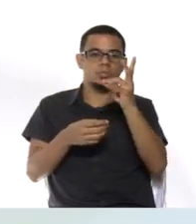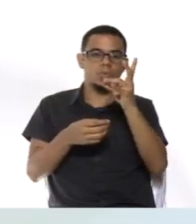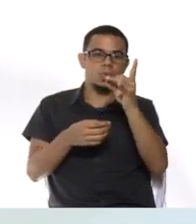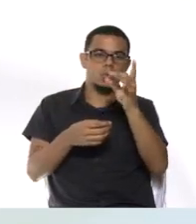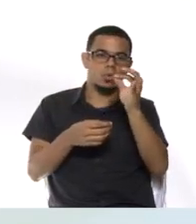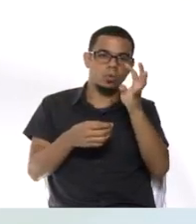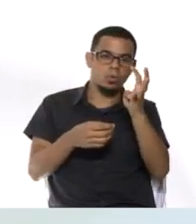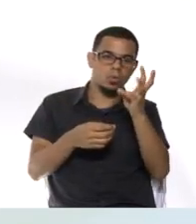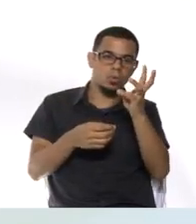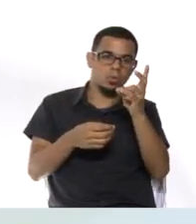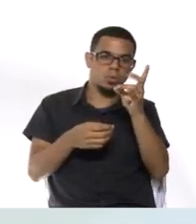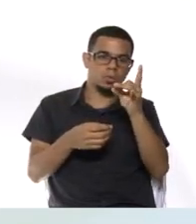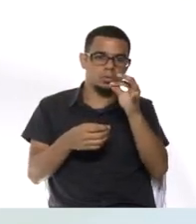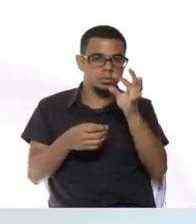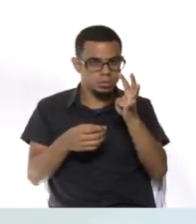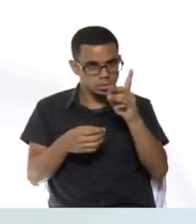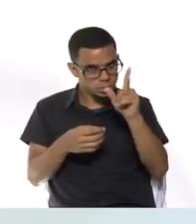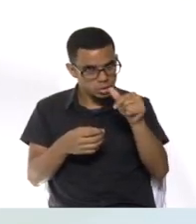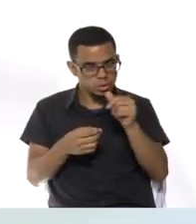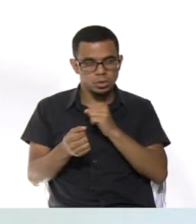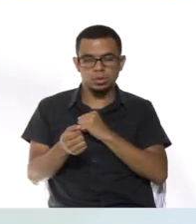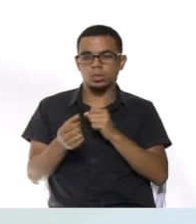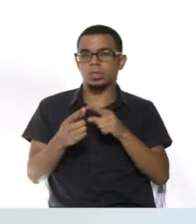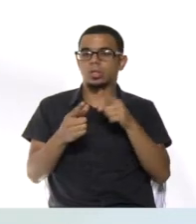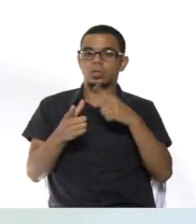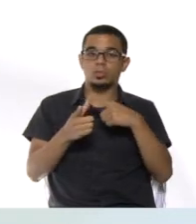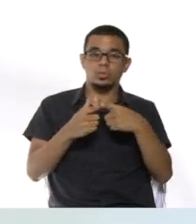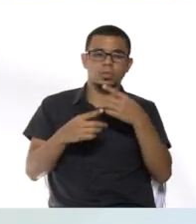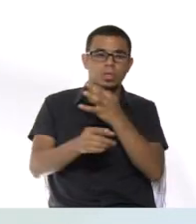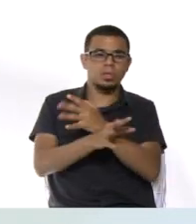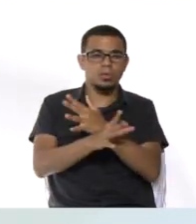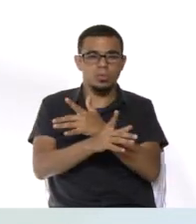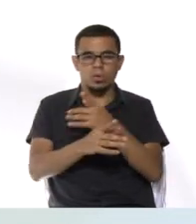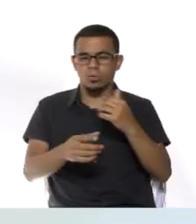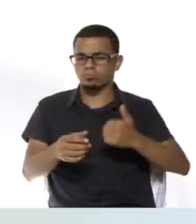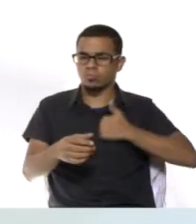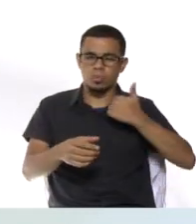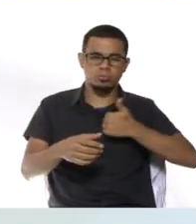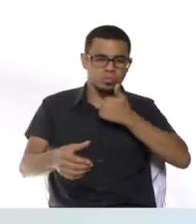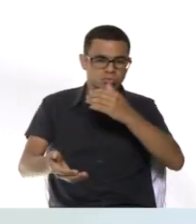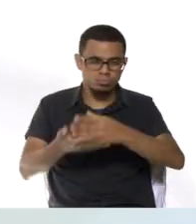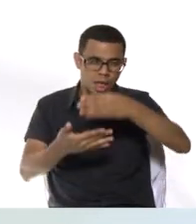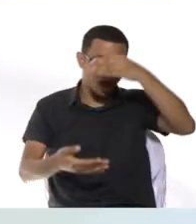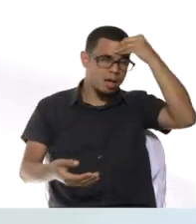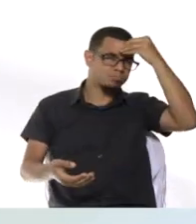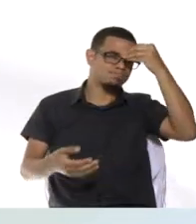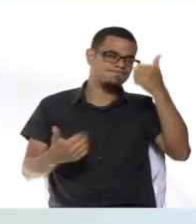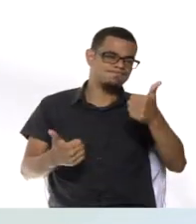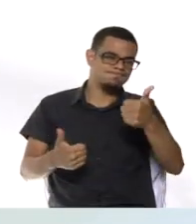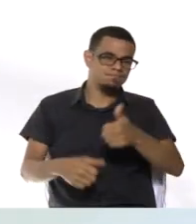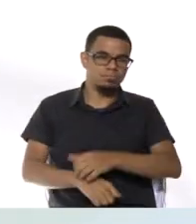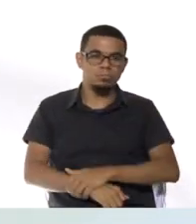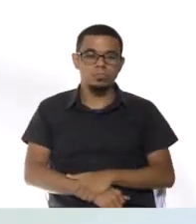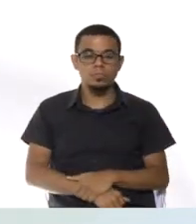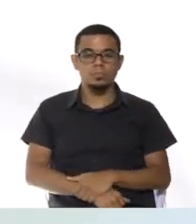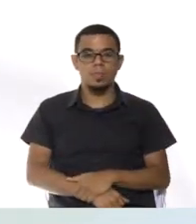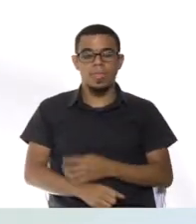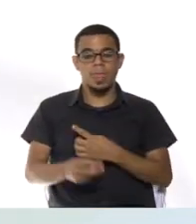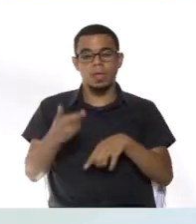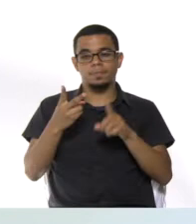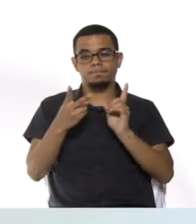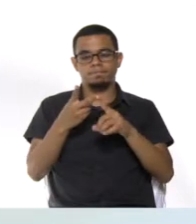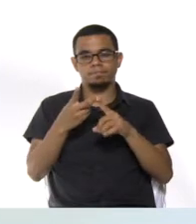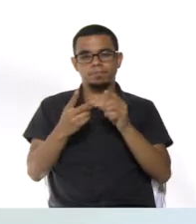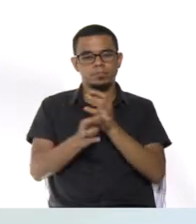infinitas las posibilidades. Los juegos tienen la particularidad de ofrecernos infinitas oportunidades de aprendizaje. Otro juego